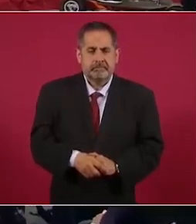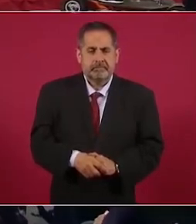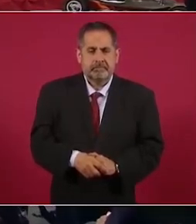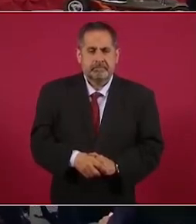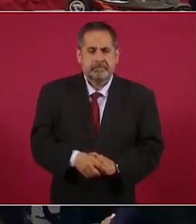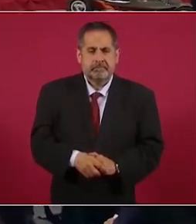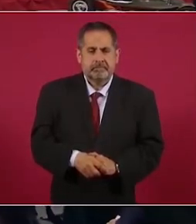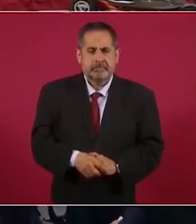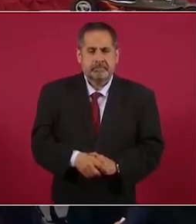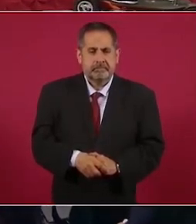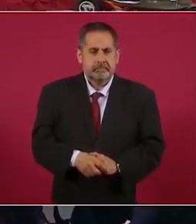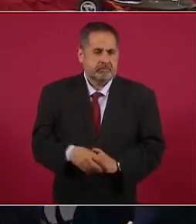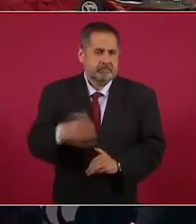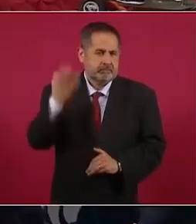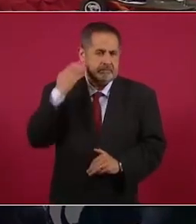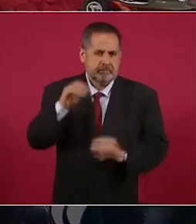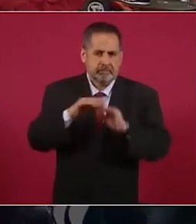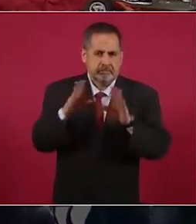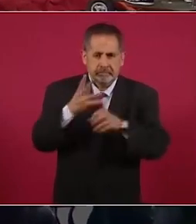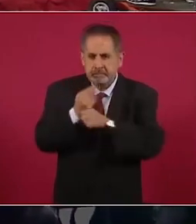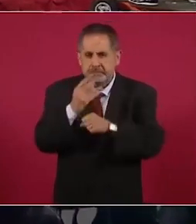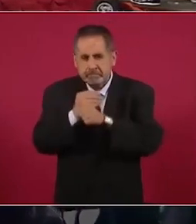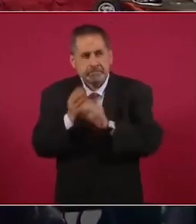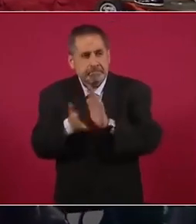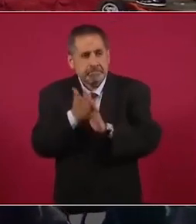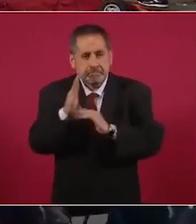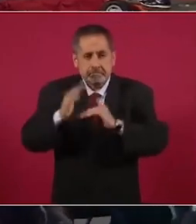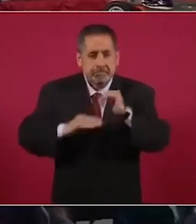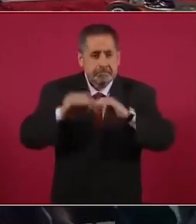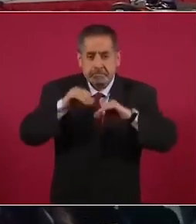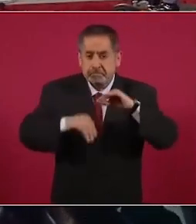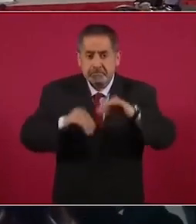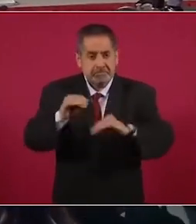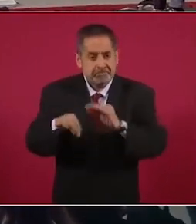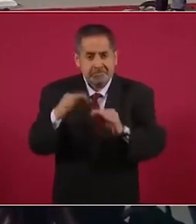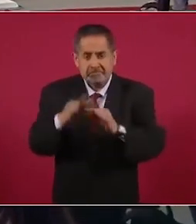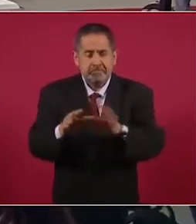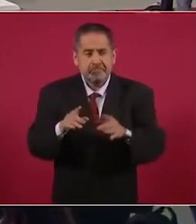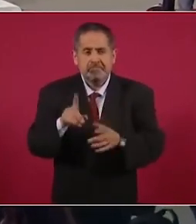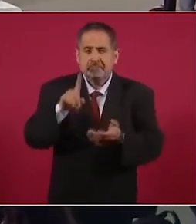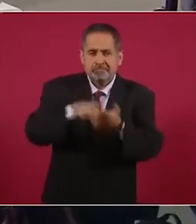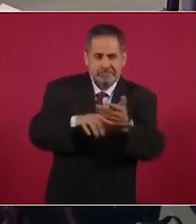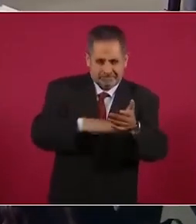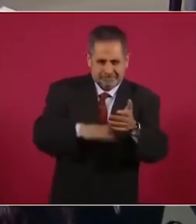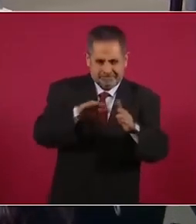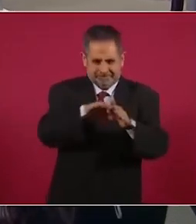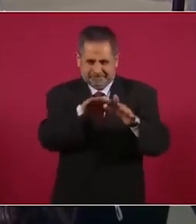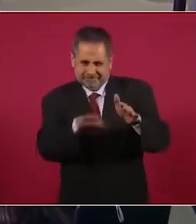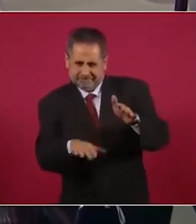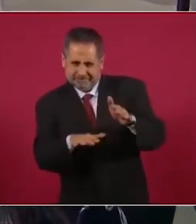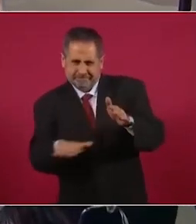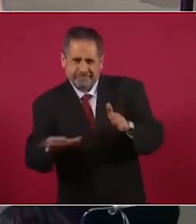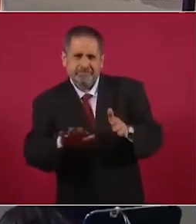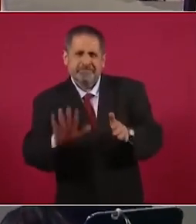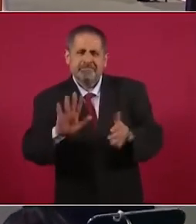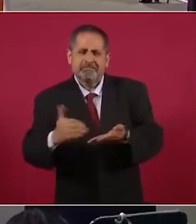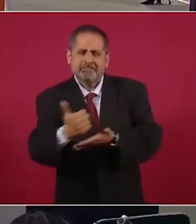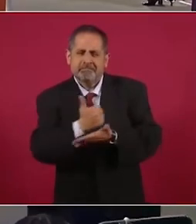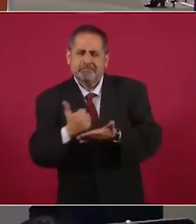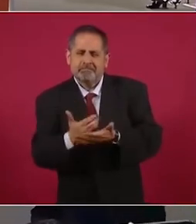Obvio que no estaba así. Esto ya está hecho, está construido abajo. Es una ciudad abajo. Está modificado, ¿no?